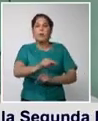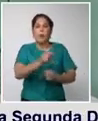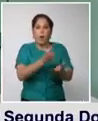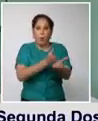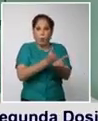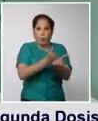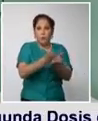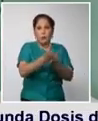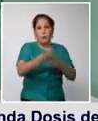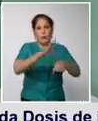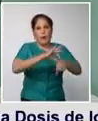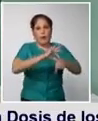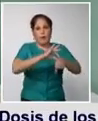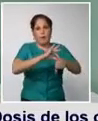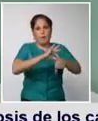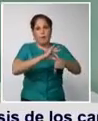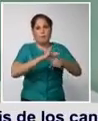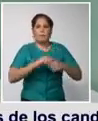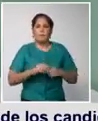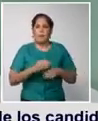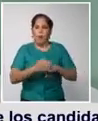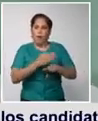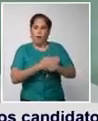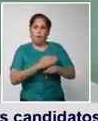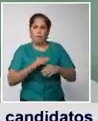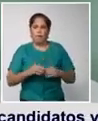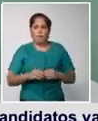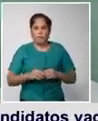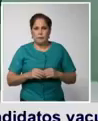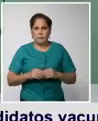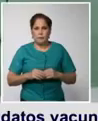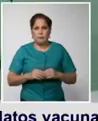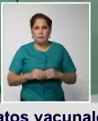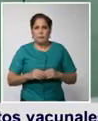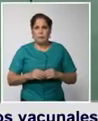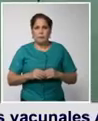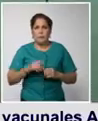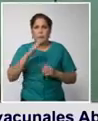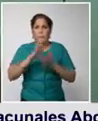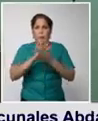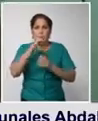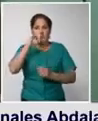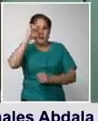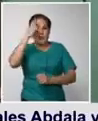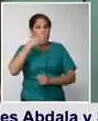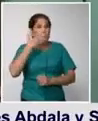han padecido la enfermedad. La ventaja de Mambisa también es